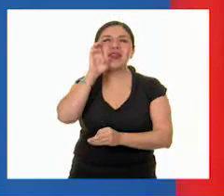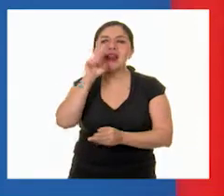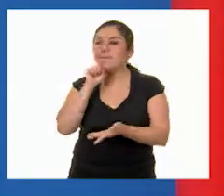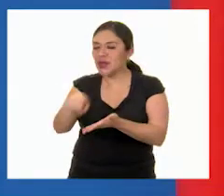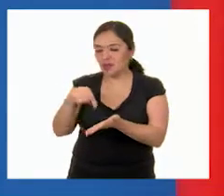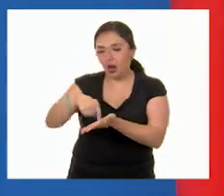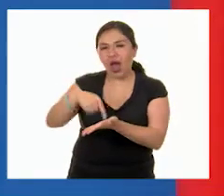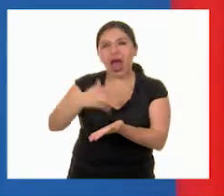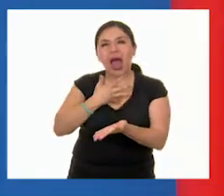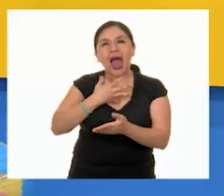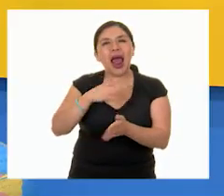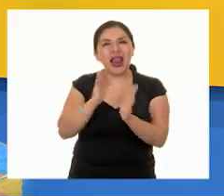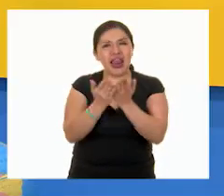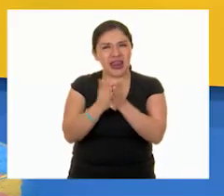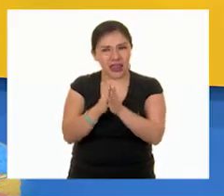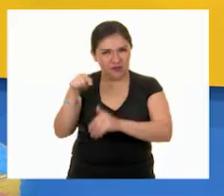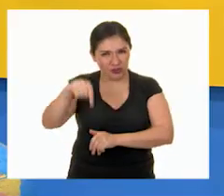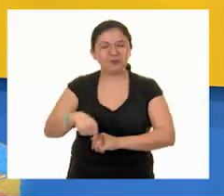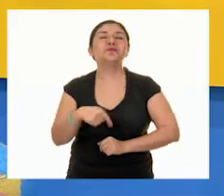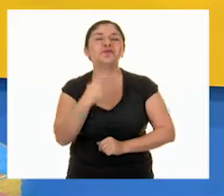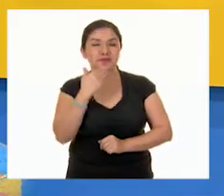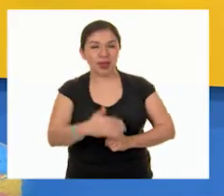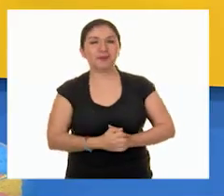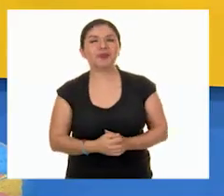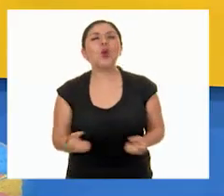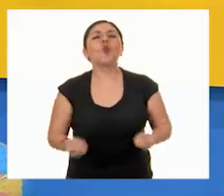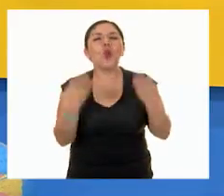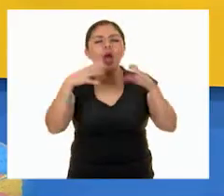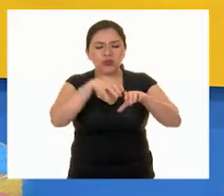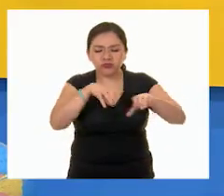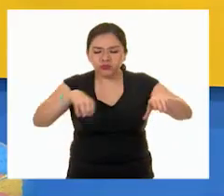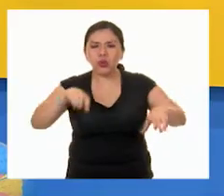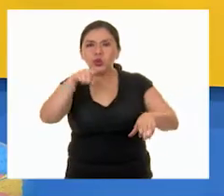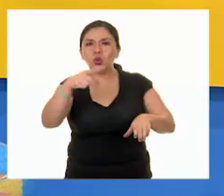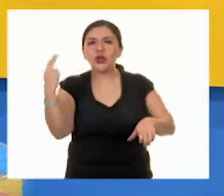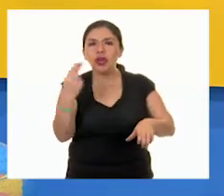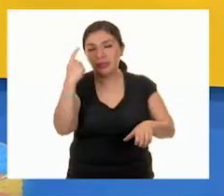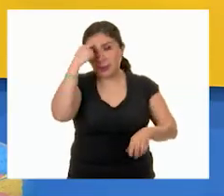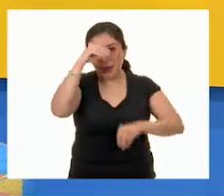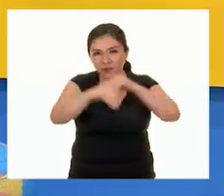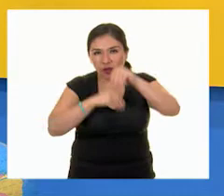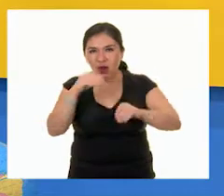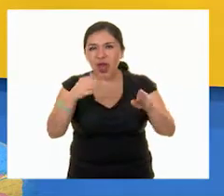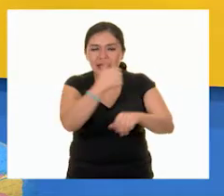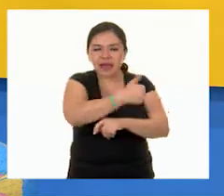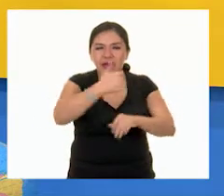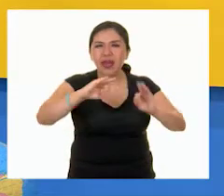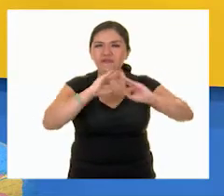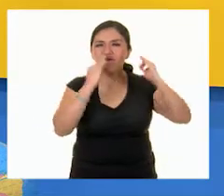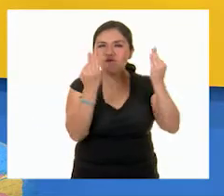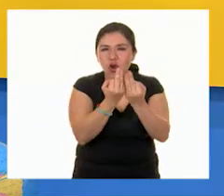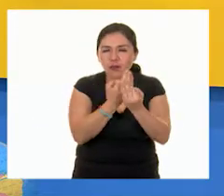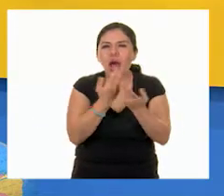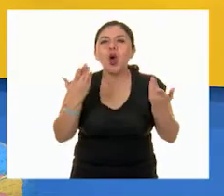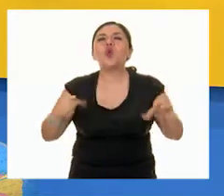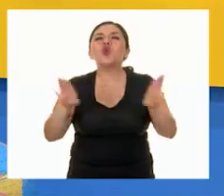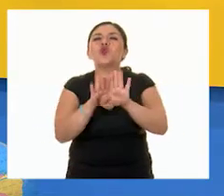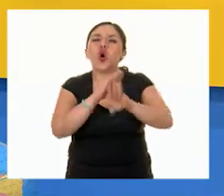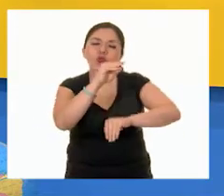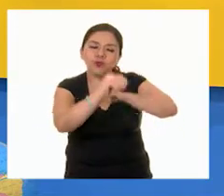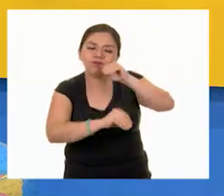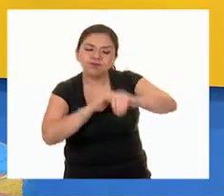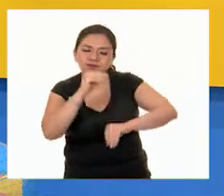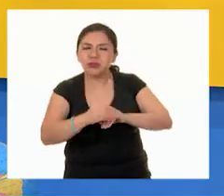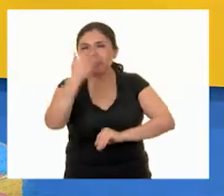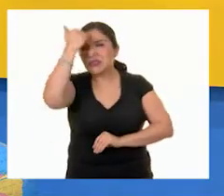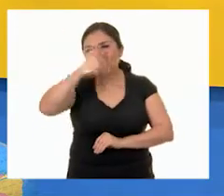libro. Muy bien, así es. ¿Cuántos cubos necesitamos para formar cada prisma y de qué manera lo